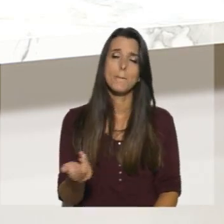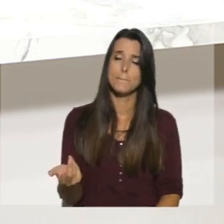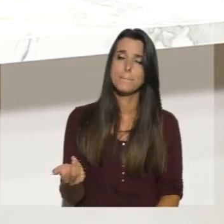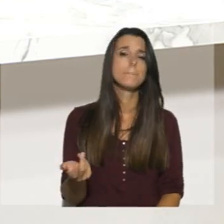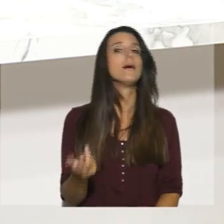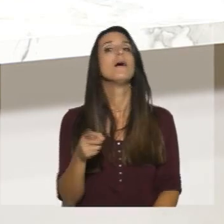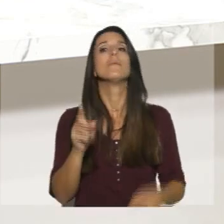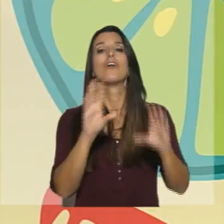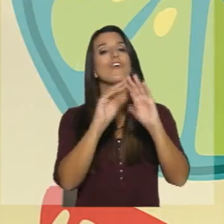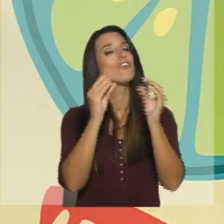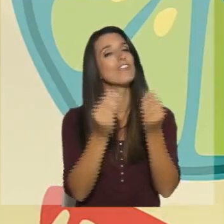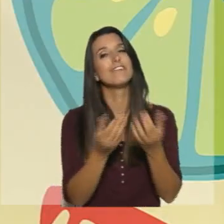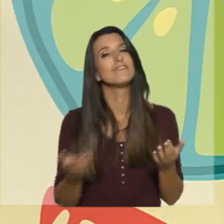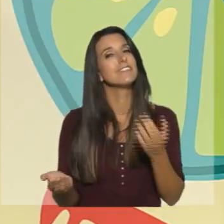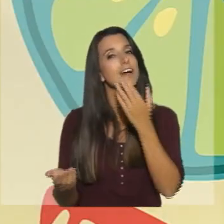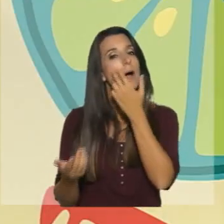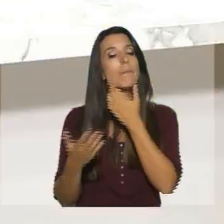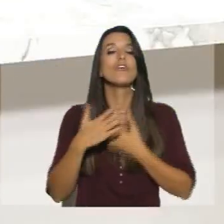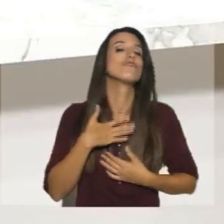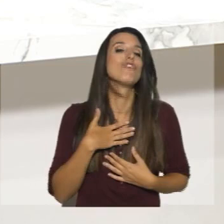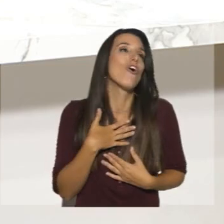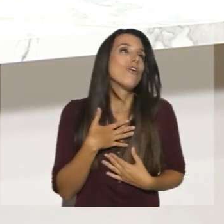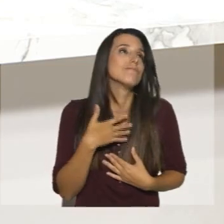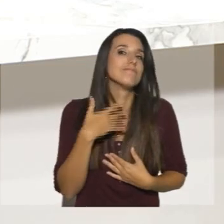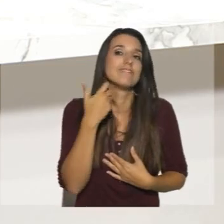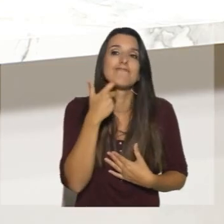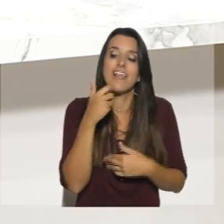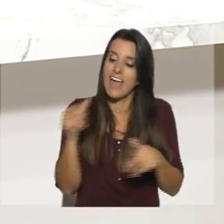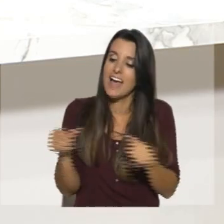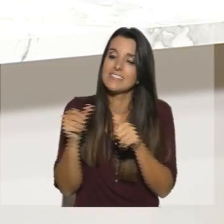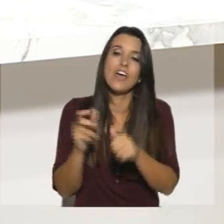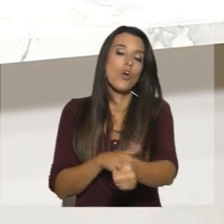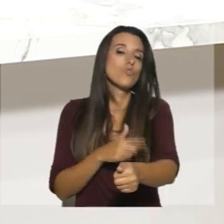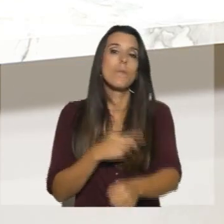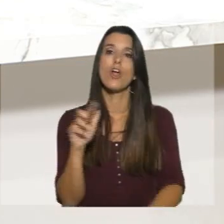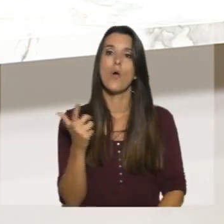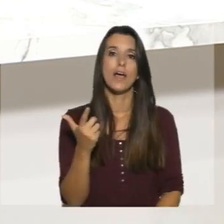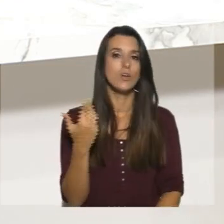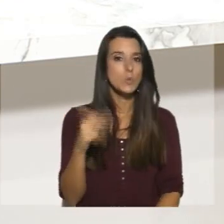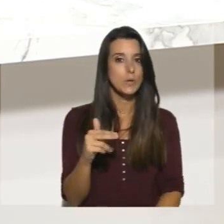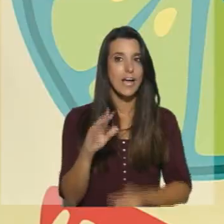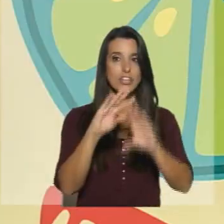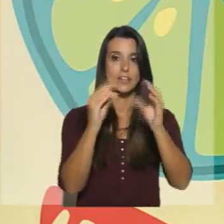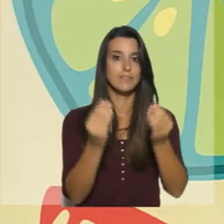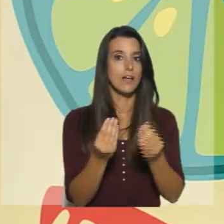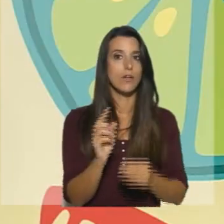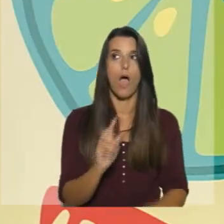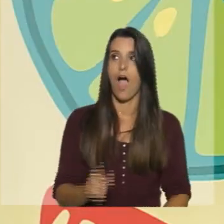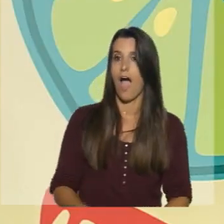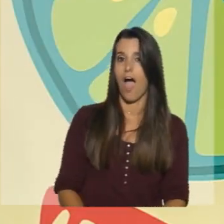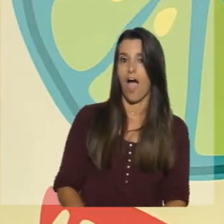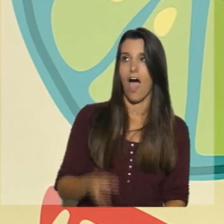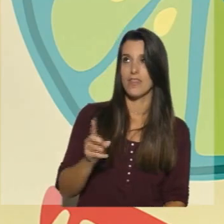la torta frita... No, pero un debe mío de hacer, de costumbre. ¿Pero de hacer no has hecho torta frita nunca? No. Ay, Pau, tenés que